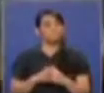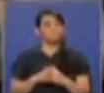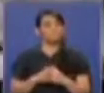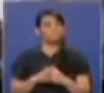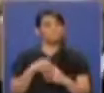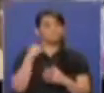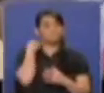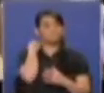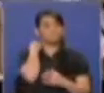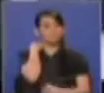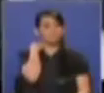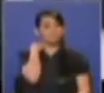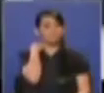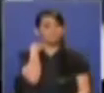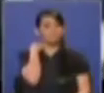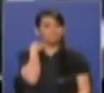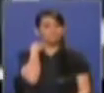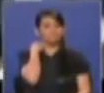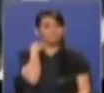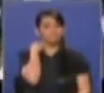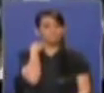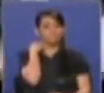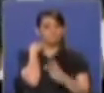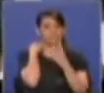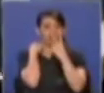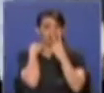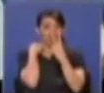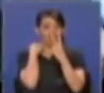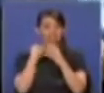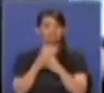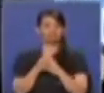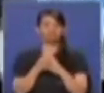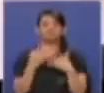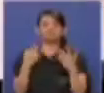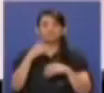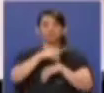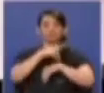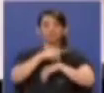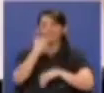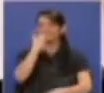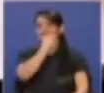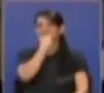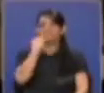nuestros ciudadanos. Bueno, ahí vemos ahí la sala de odontología,